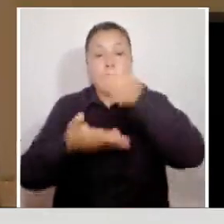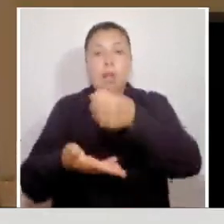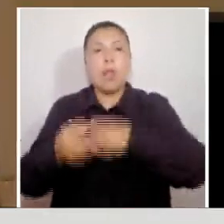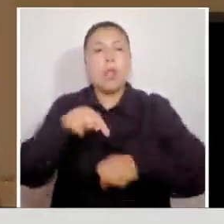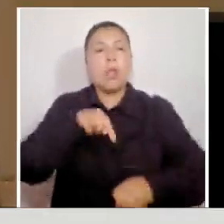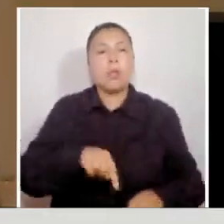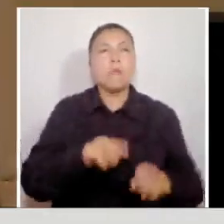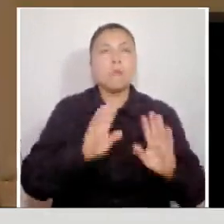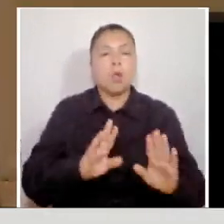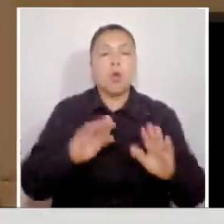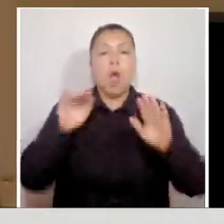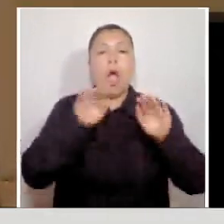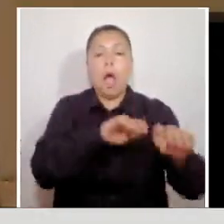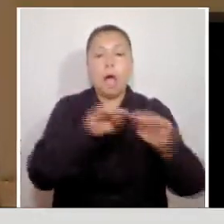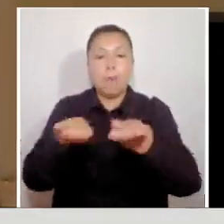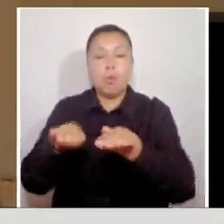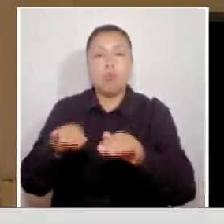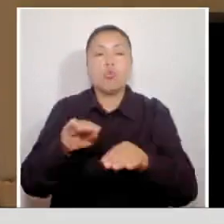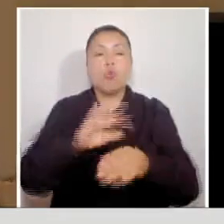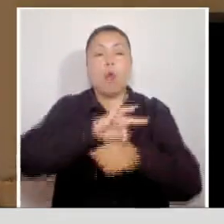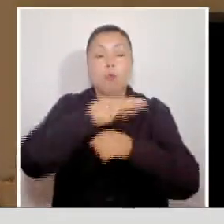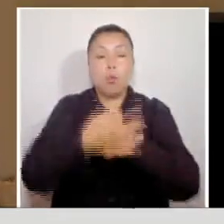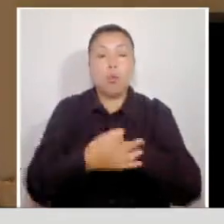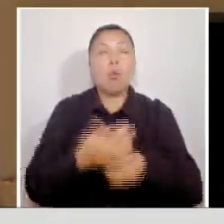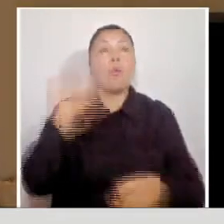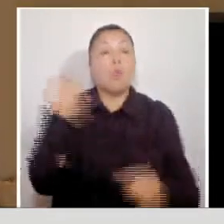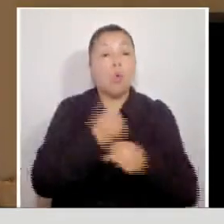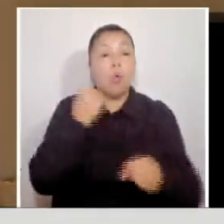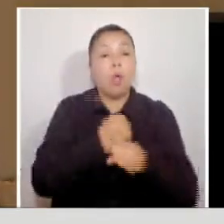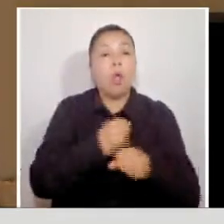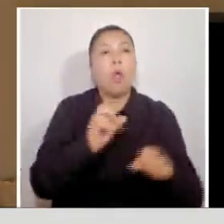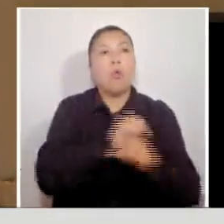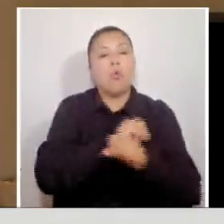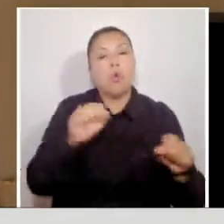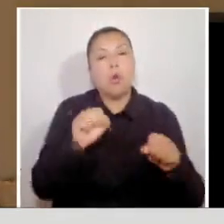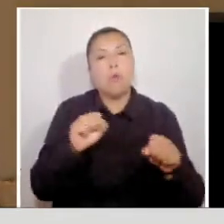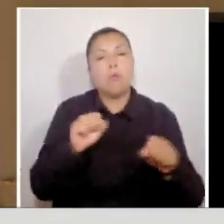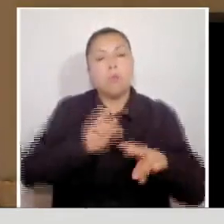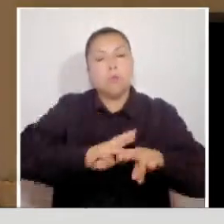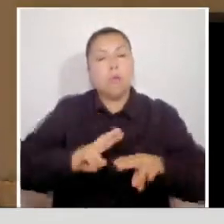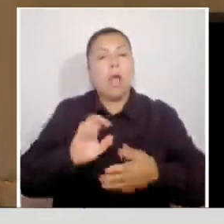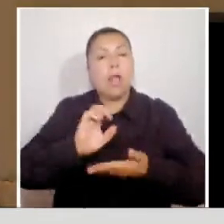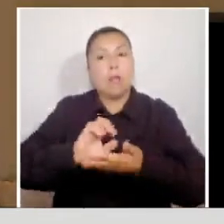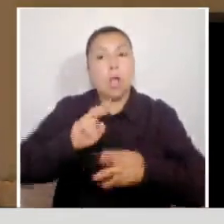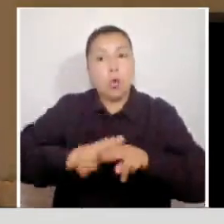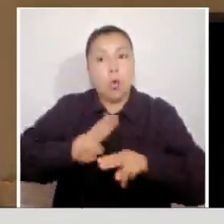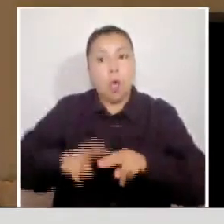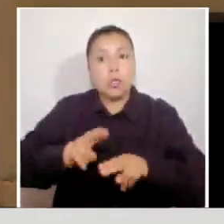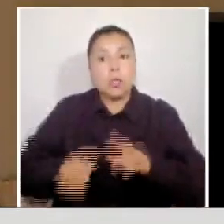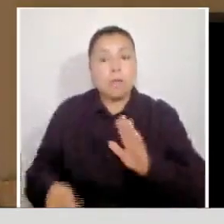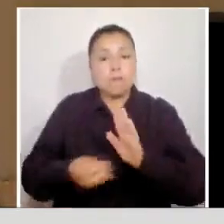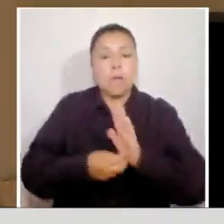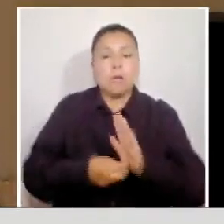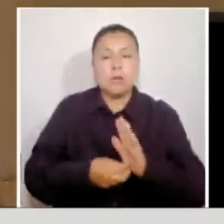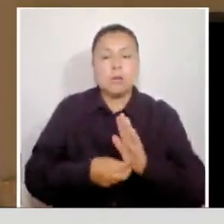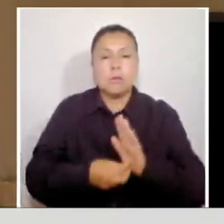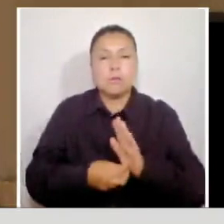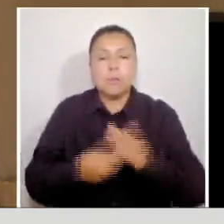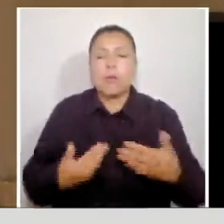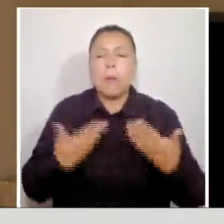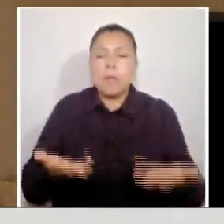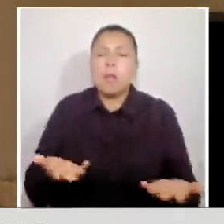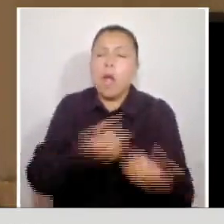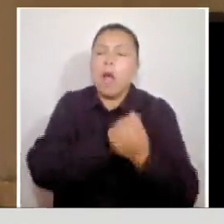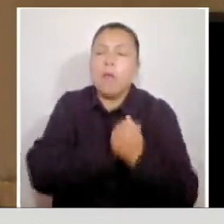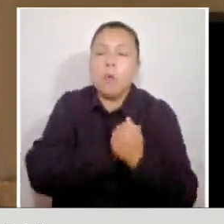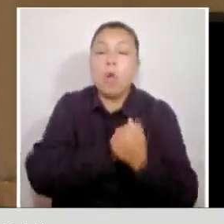siga apoyando porque es una labor que es Eh no la puede realizar el estado y ellos lo hacen más aún entregando mucho am Así que los invito a